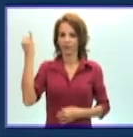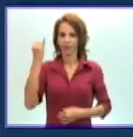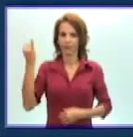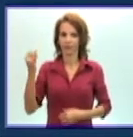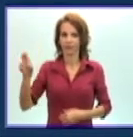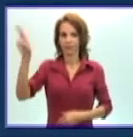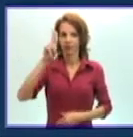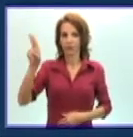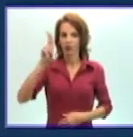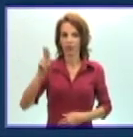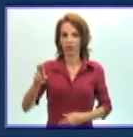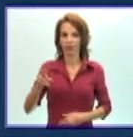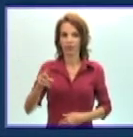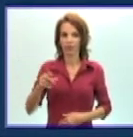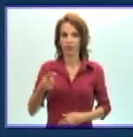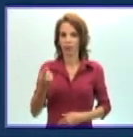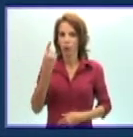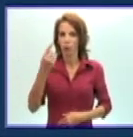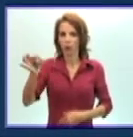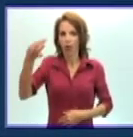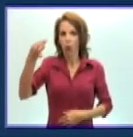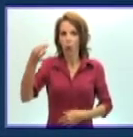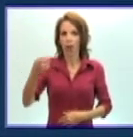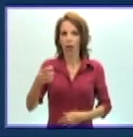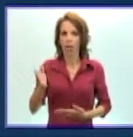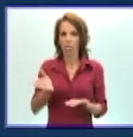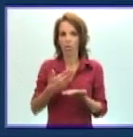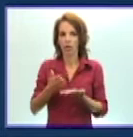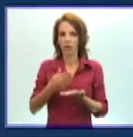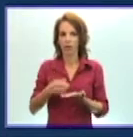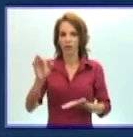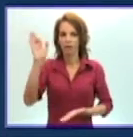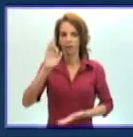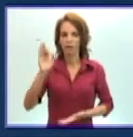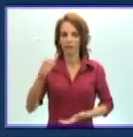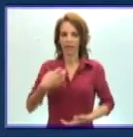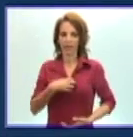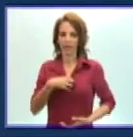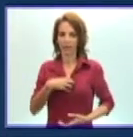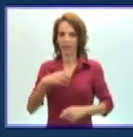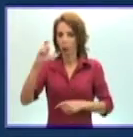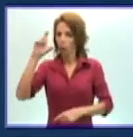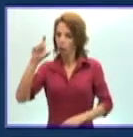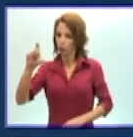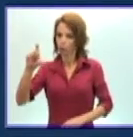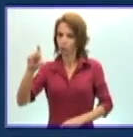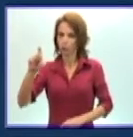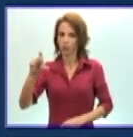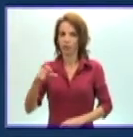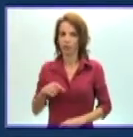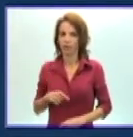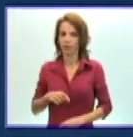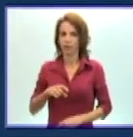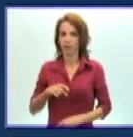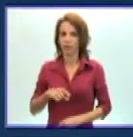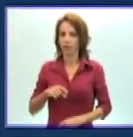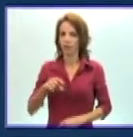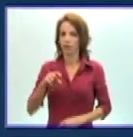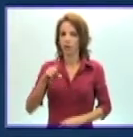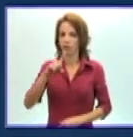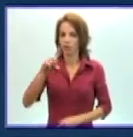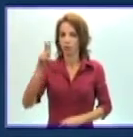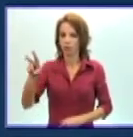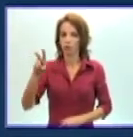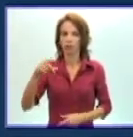una hoja de un libro de física tiene un grosor de 12 por 10 a la menos